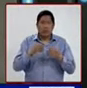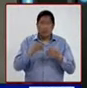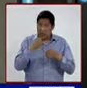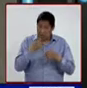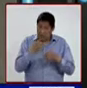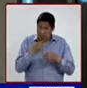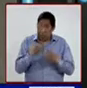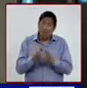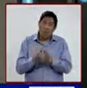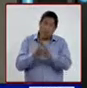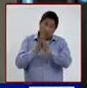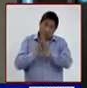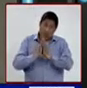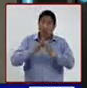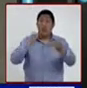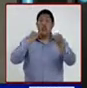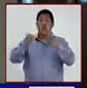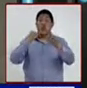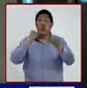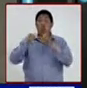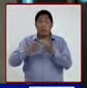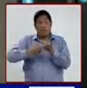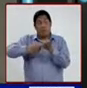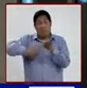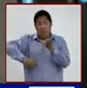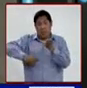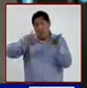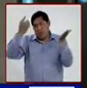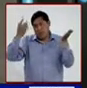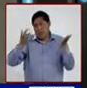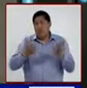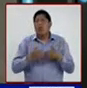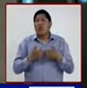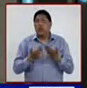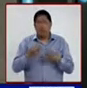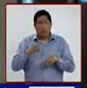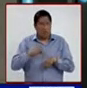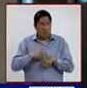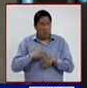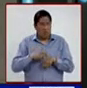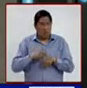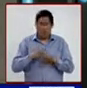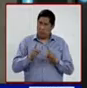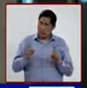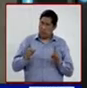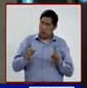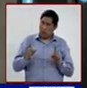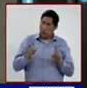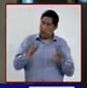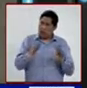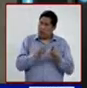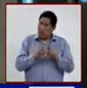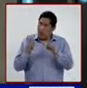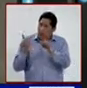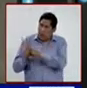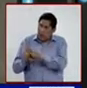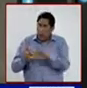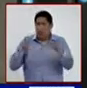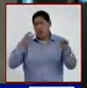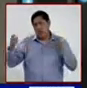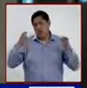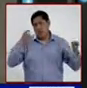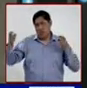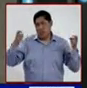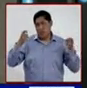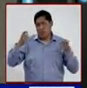él nos señala que va a pedir un informe sobre el precio y elevación del precio en la papa, pero también se van a hacer controles para